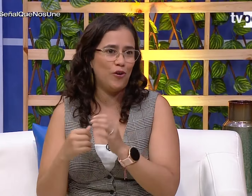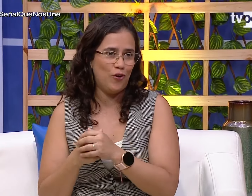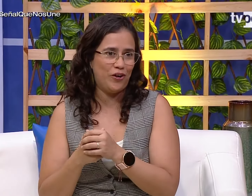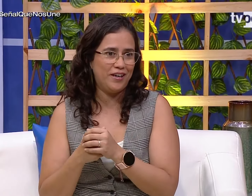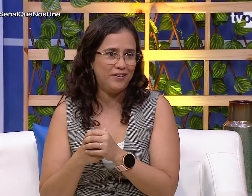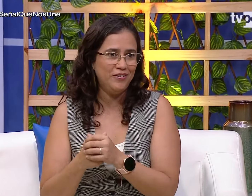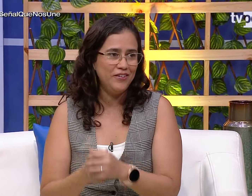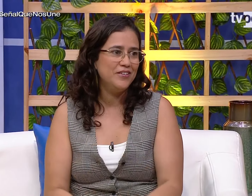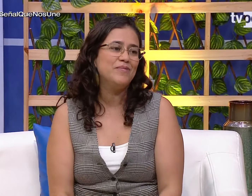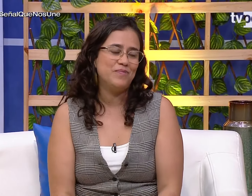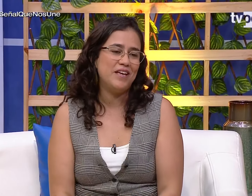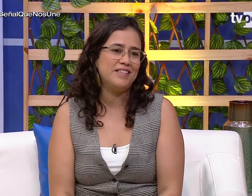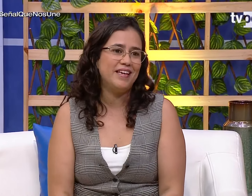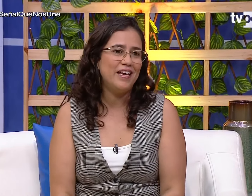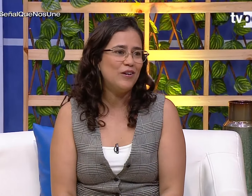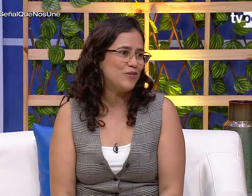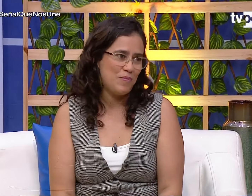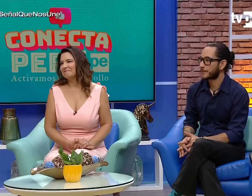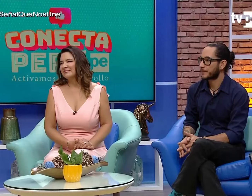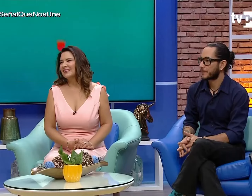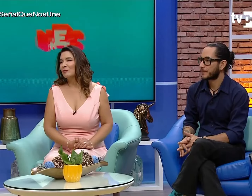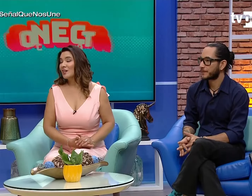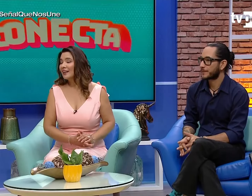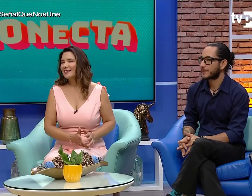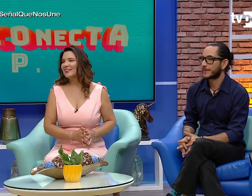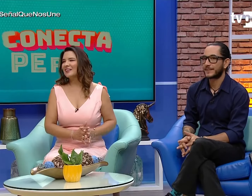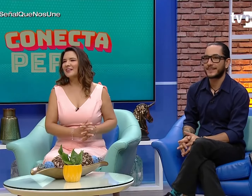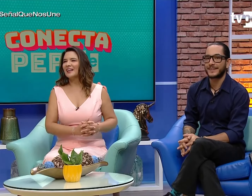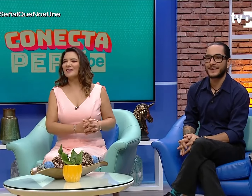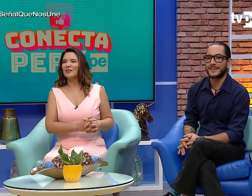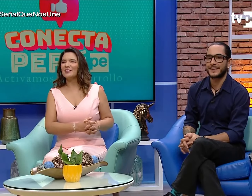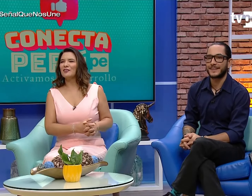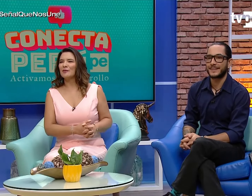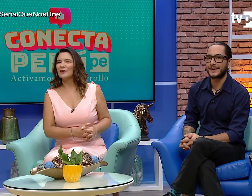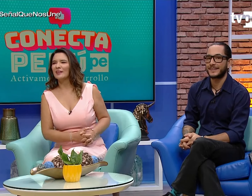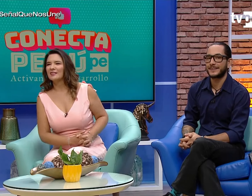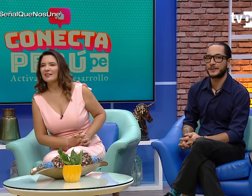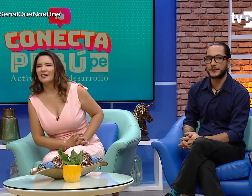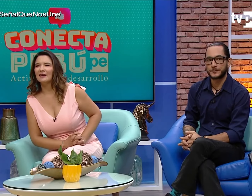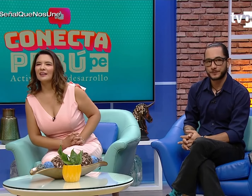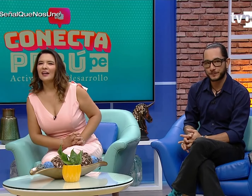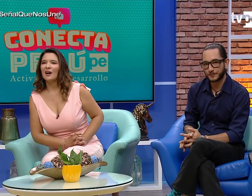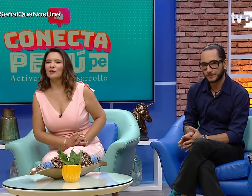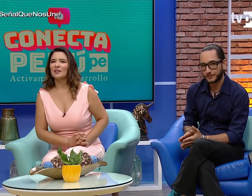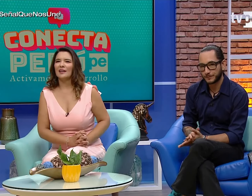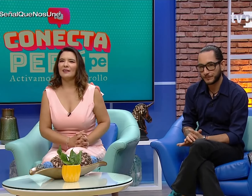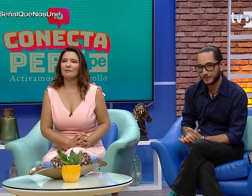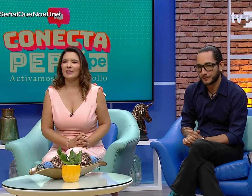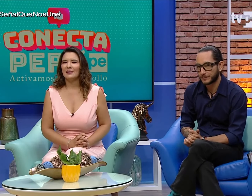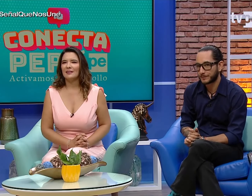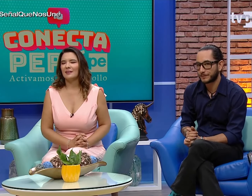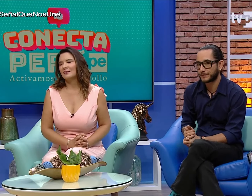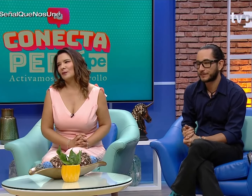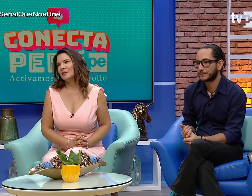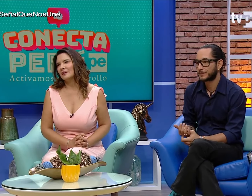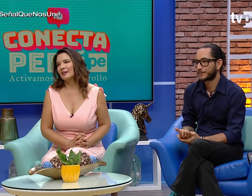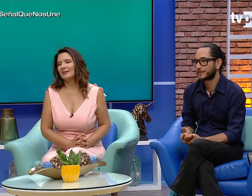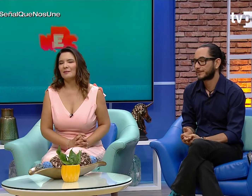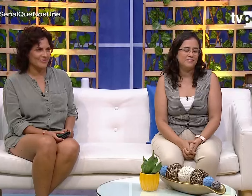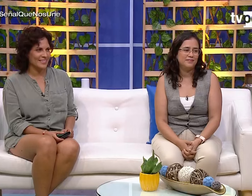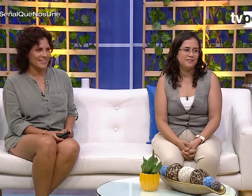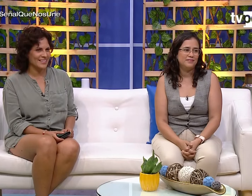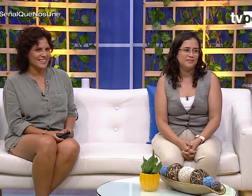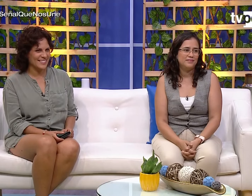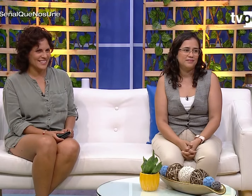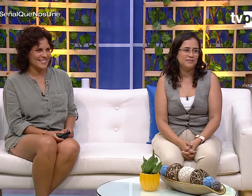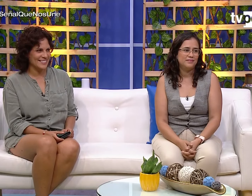innovación tecnológica, ¿no? Así que los esperamos. Muchas gracias, de verdad, por esta información, gracias a ustedes, gracias Luisa